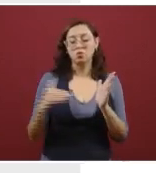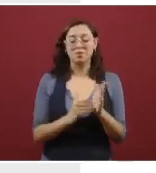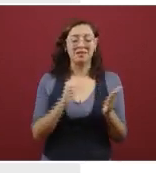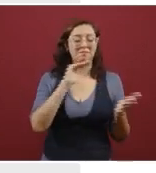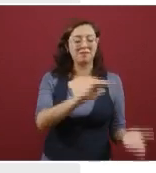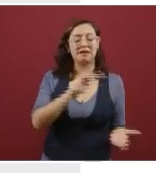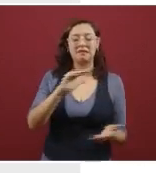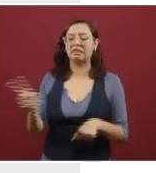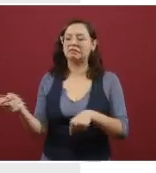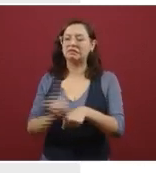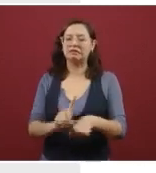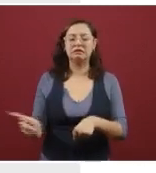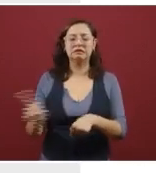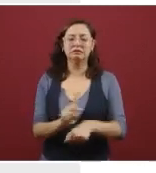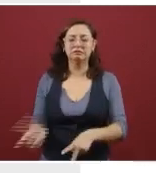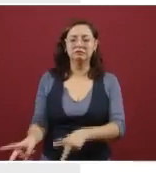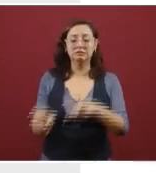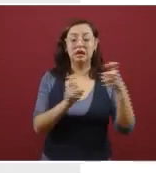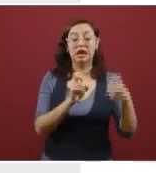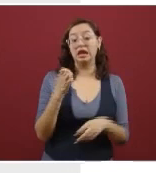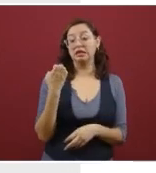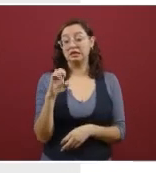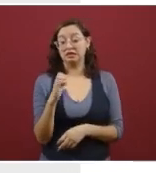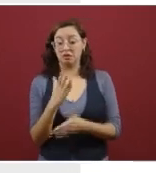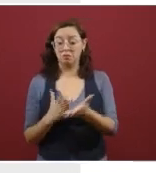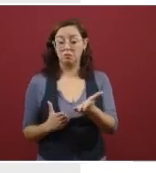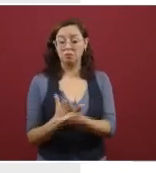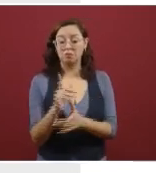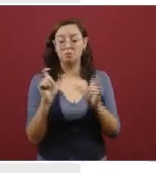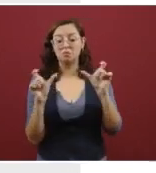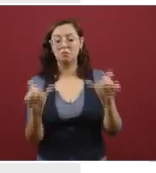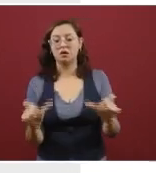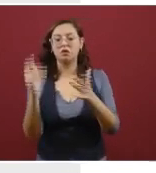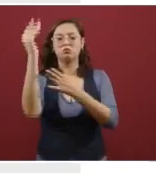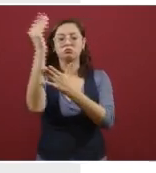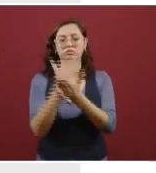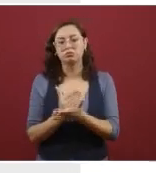intervención, el cuidado de los ductos, 23,000.